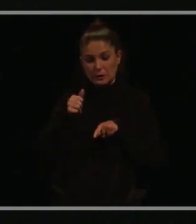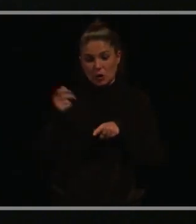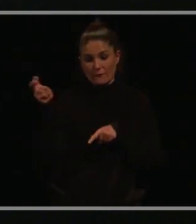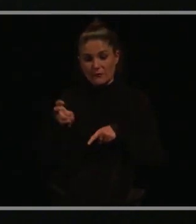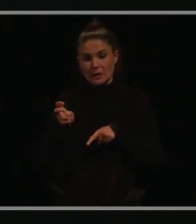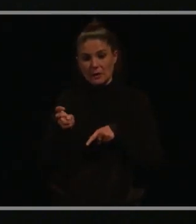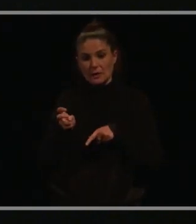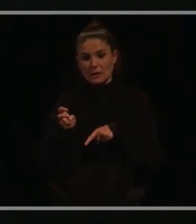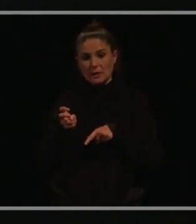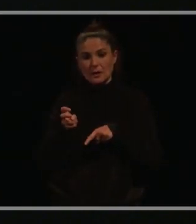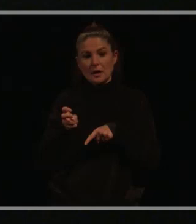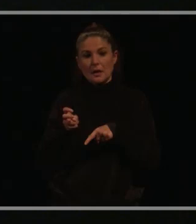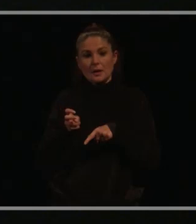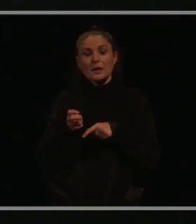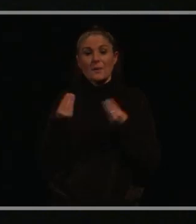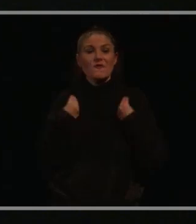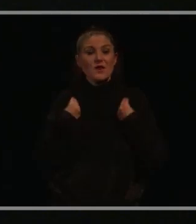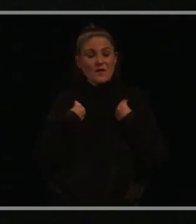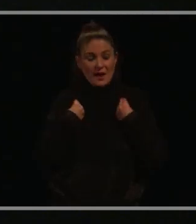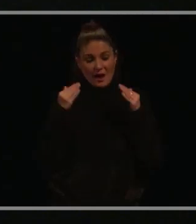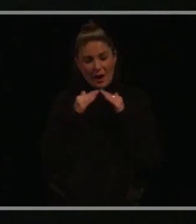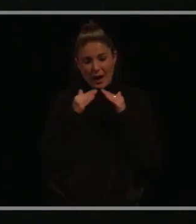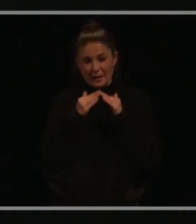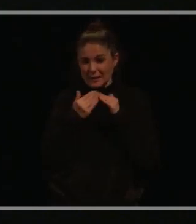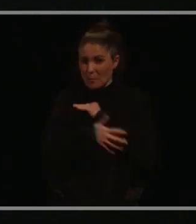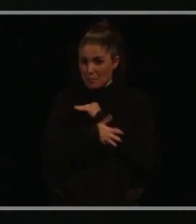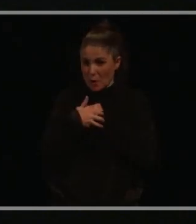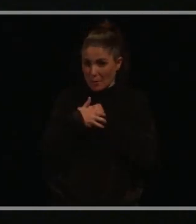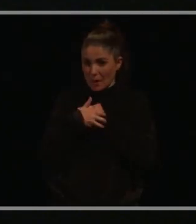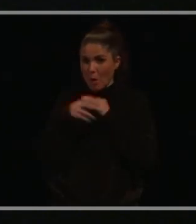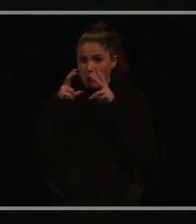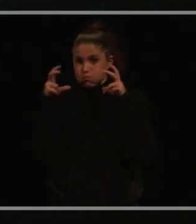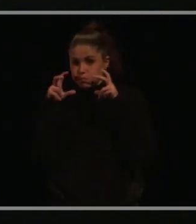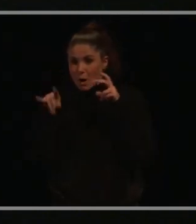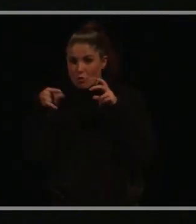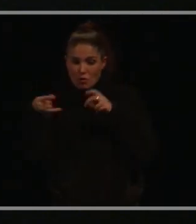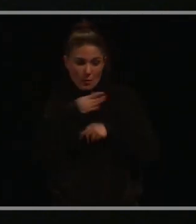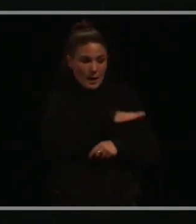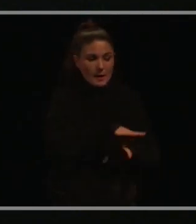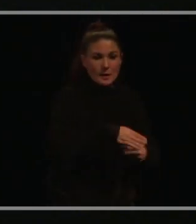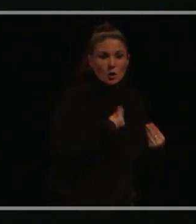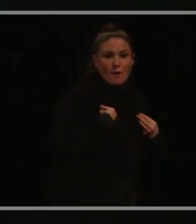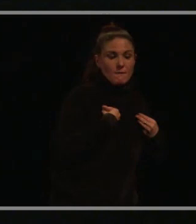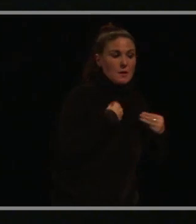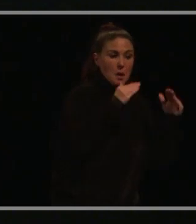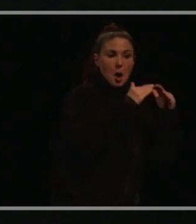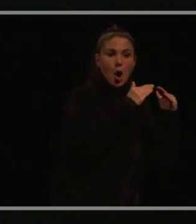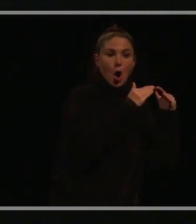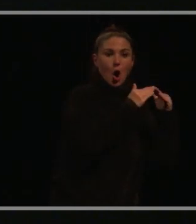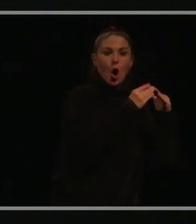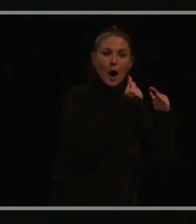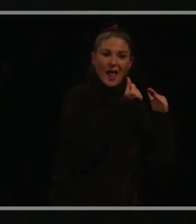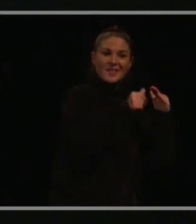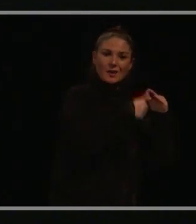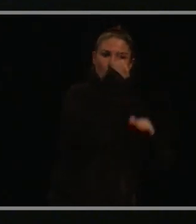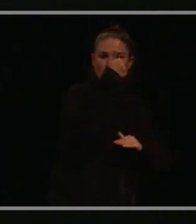viven en los hogares con rentas más bajas padecen el doble de obesidad que aquellos niños que viven en hogares con rentas más